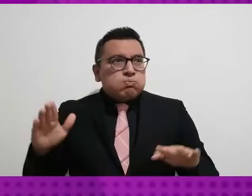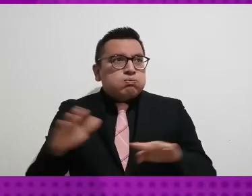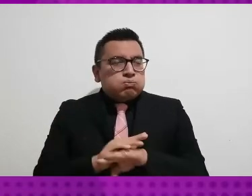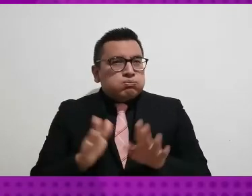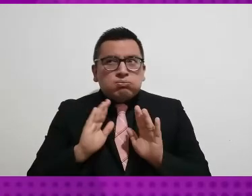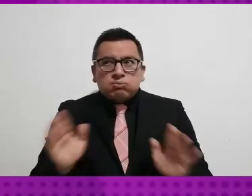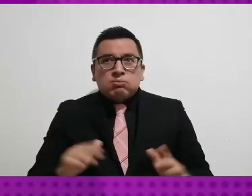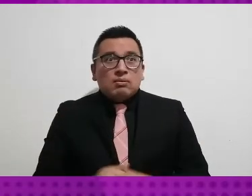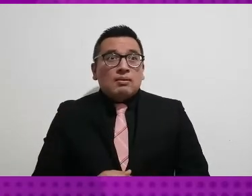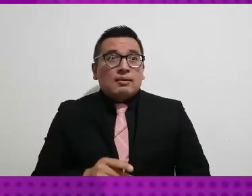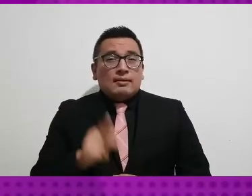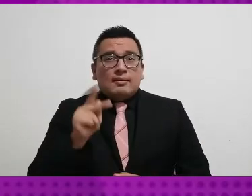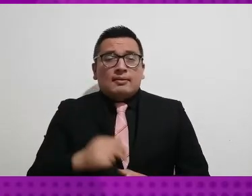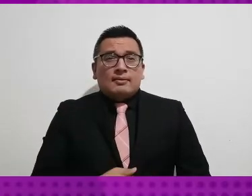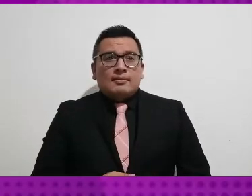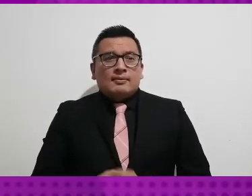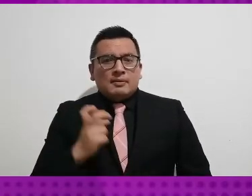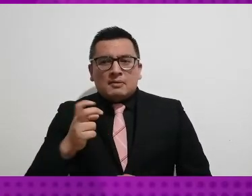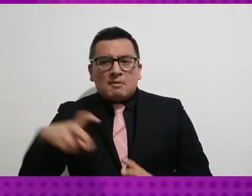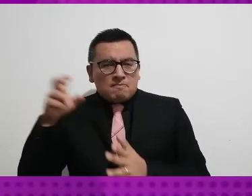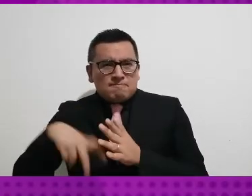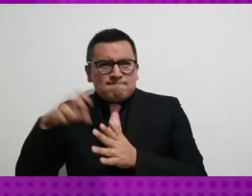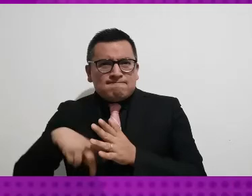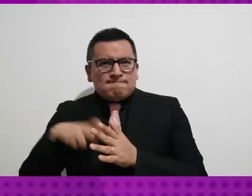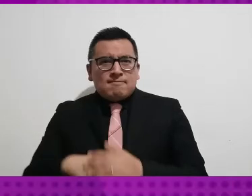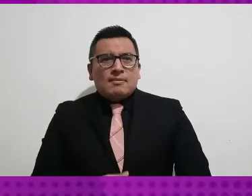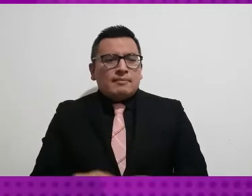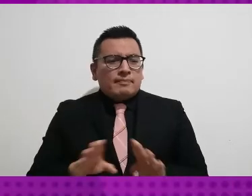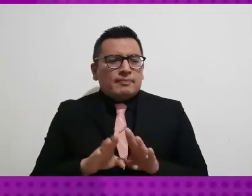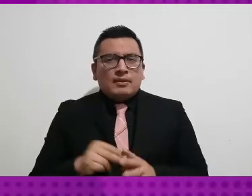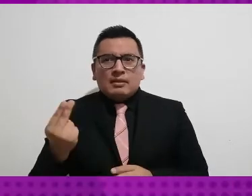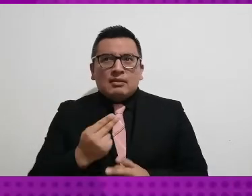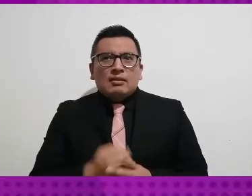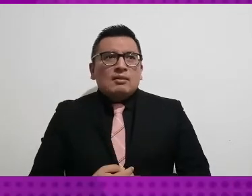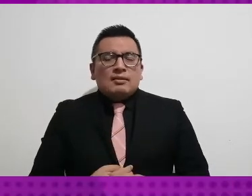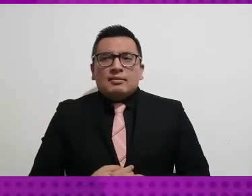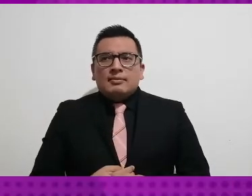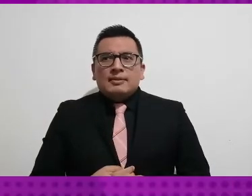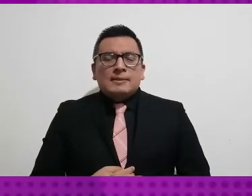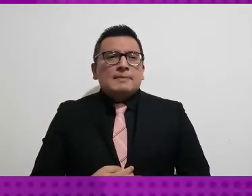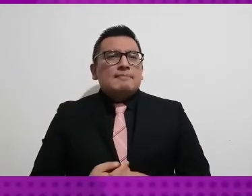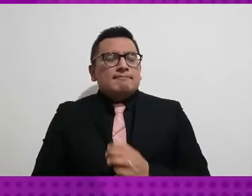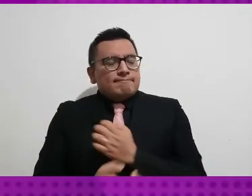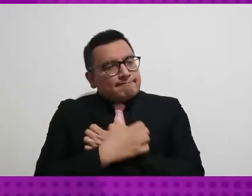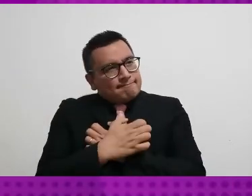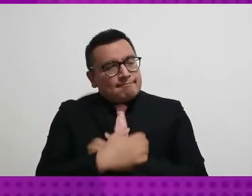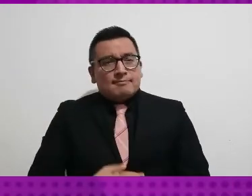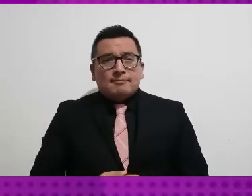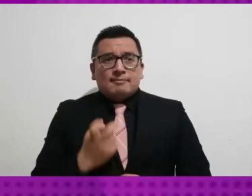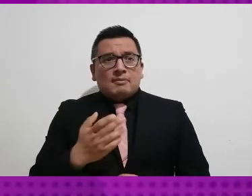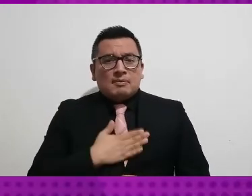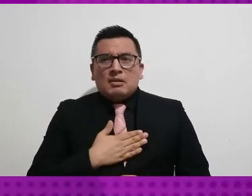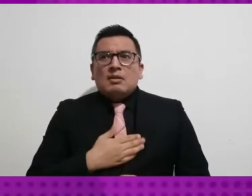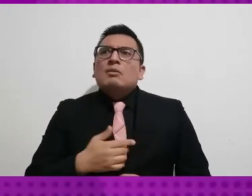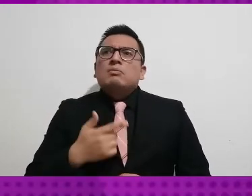la sociedad, pero pues también esto se combate o se erradica con mucha educación. O sea, a mí por eso me gusta mucho